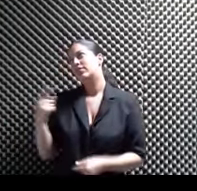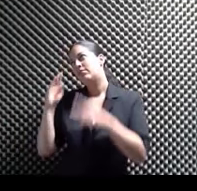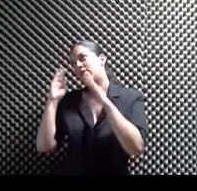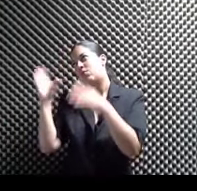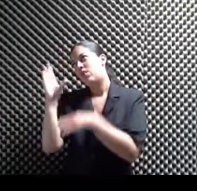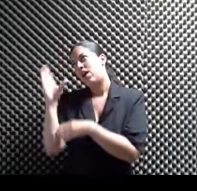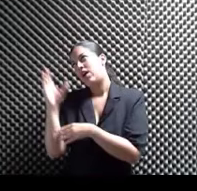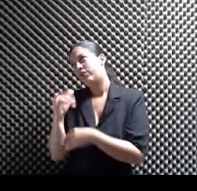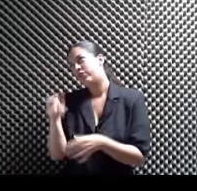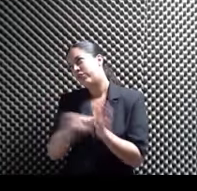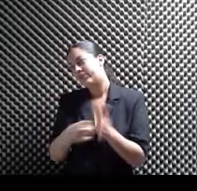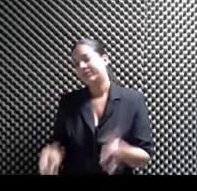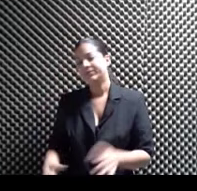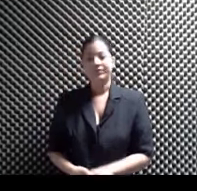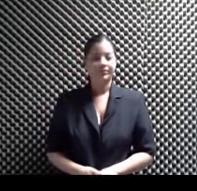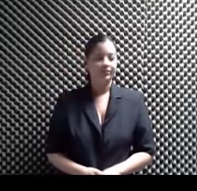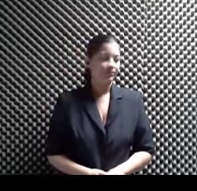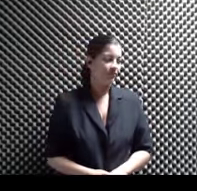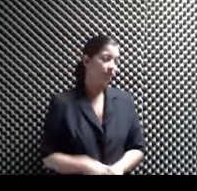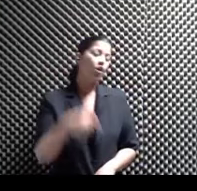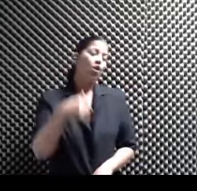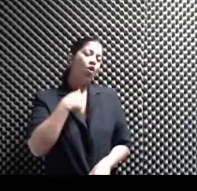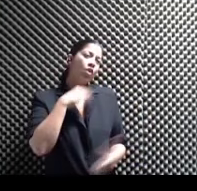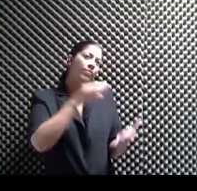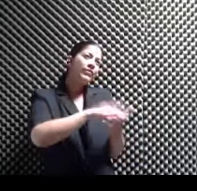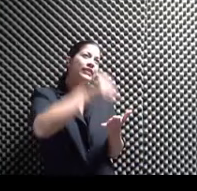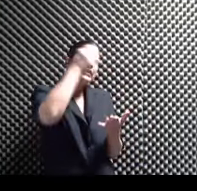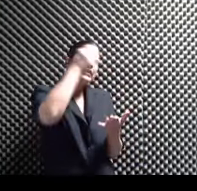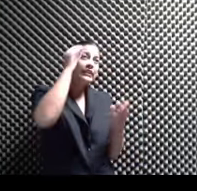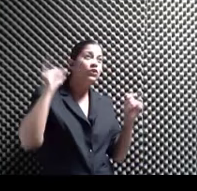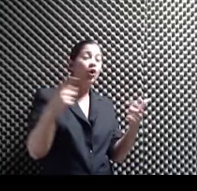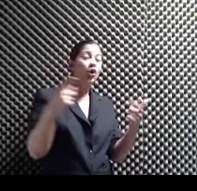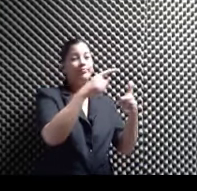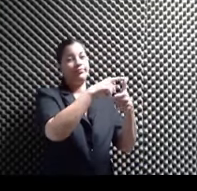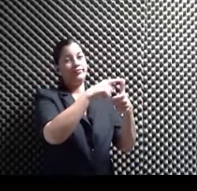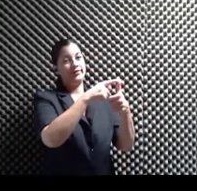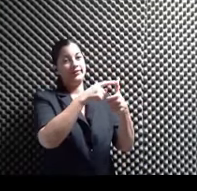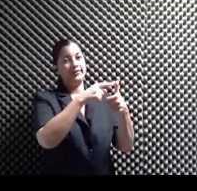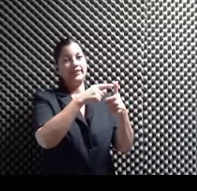De todos De todos Desde el gallito De man a ti Que he tocado